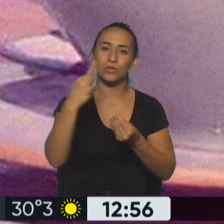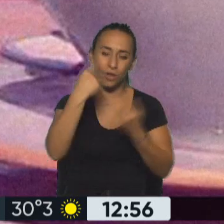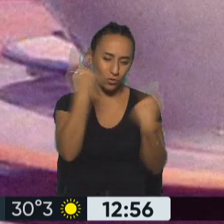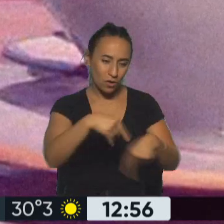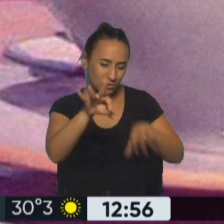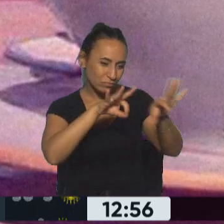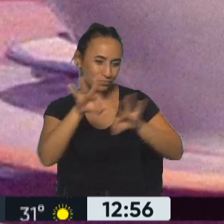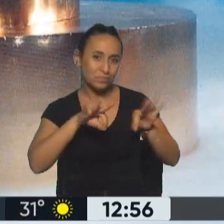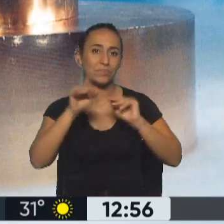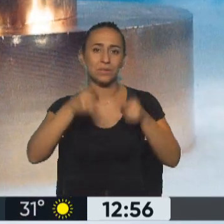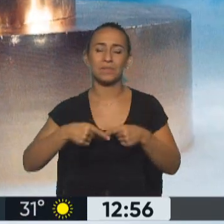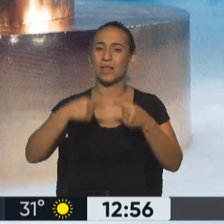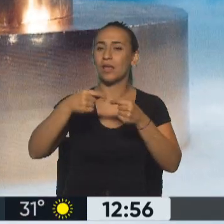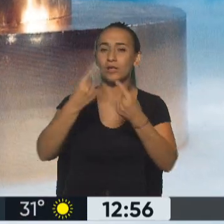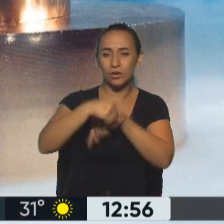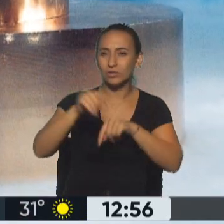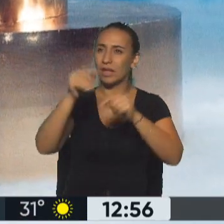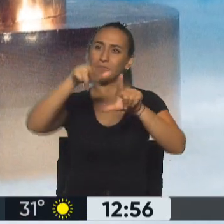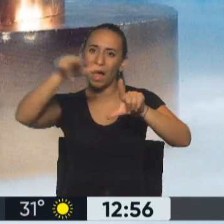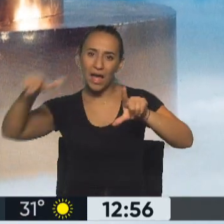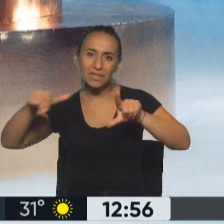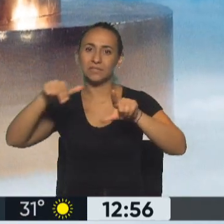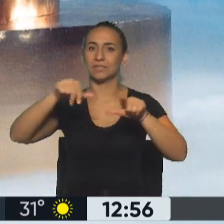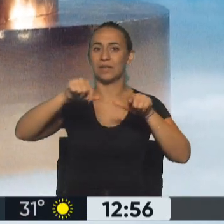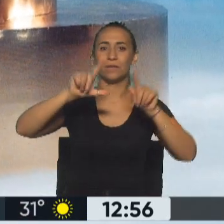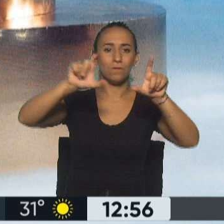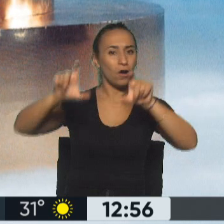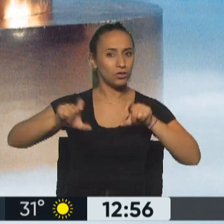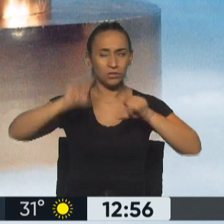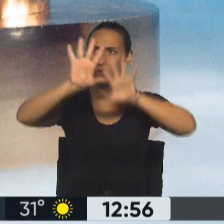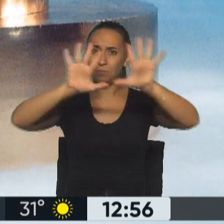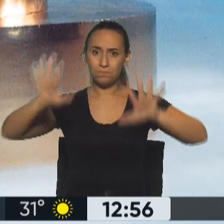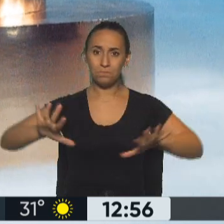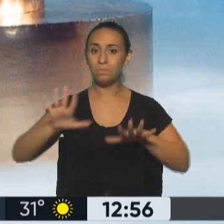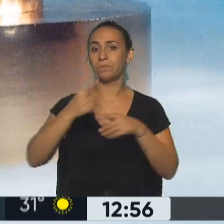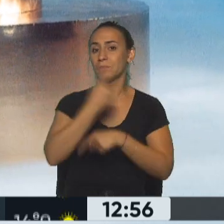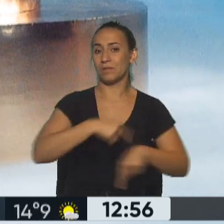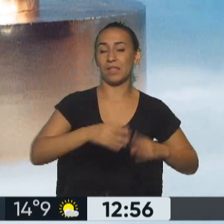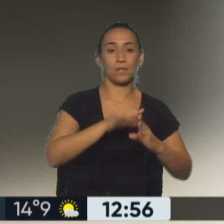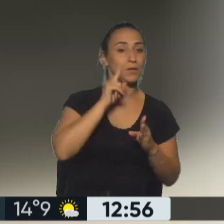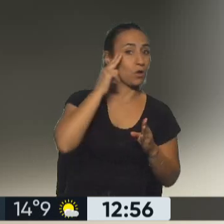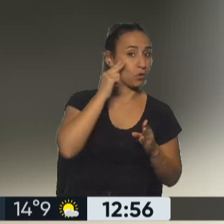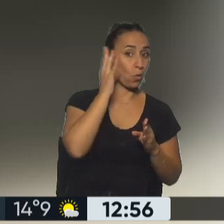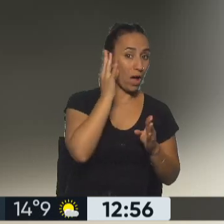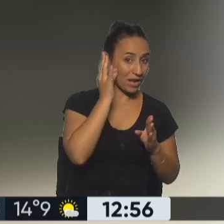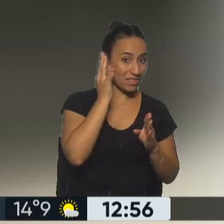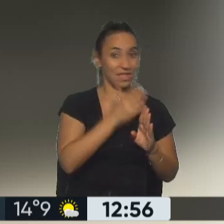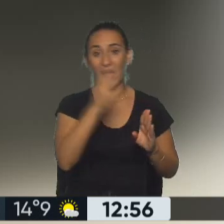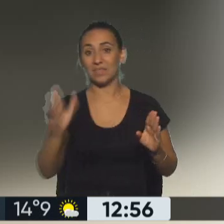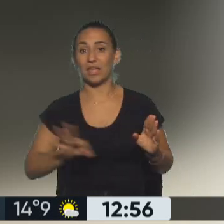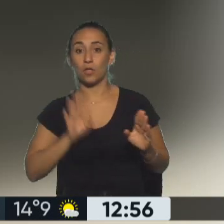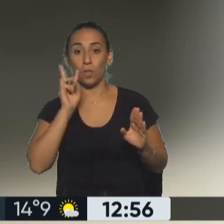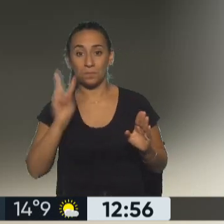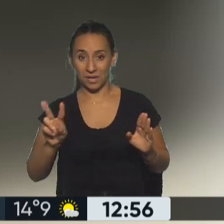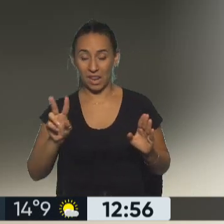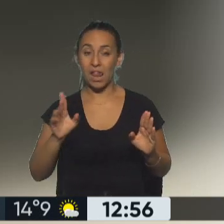de diseño, obras de arte que configuran todo lo que es, bueno, la cultura material entre 1940 y el 2000, en diálogo